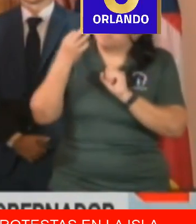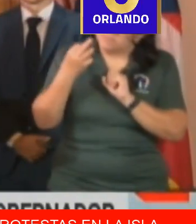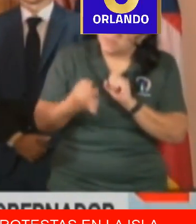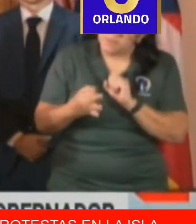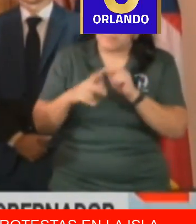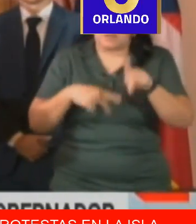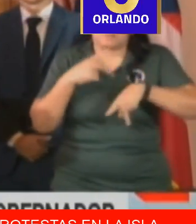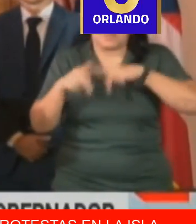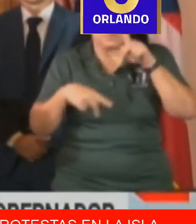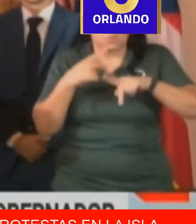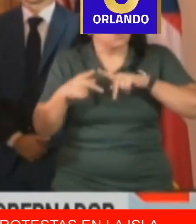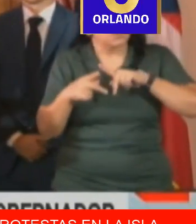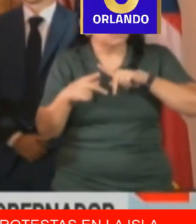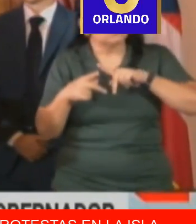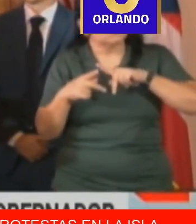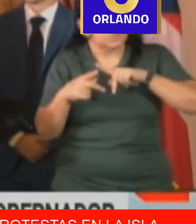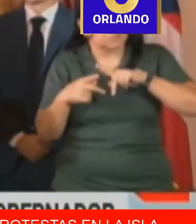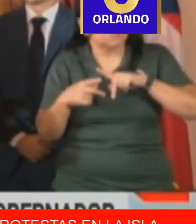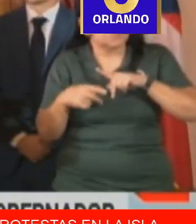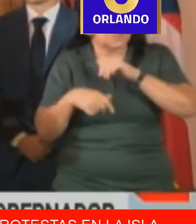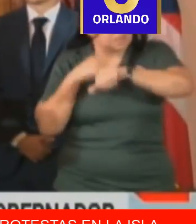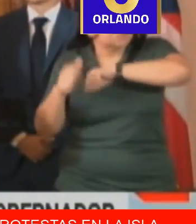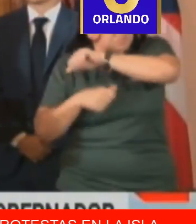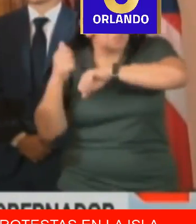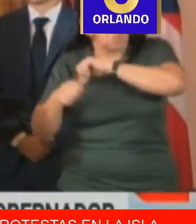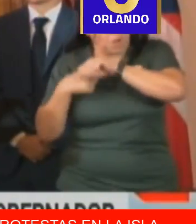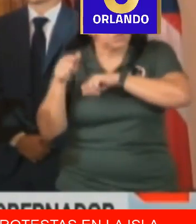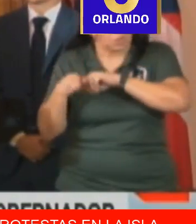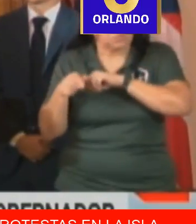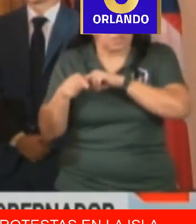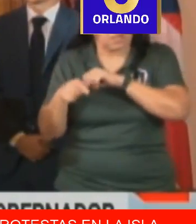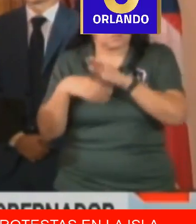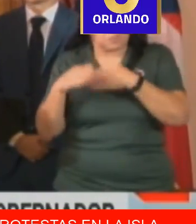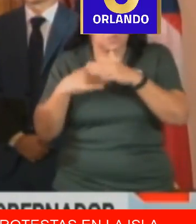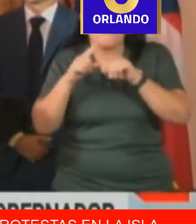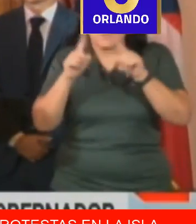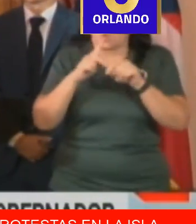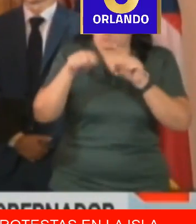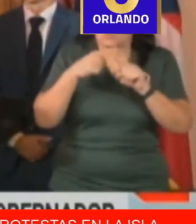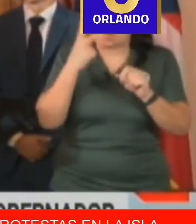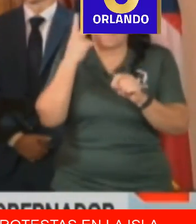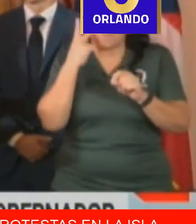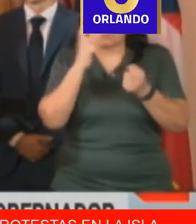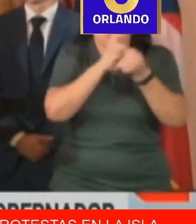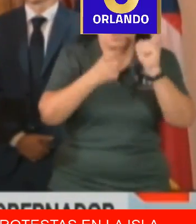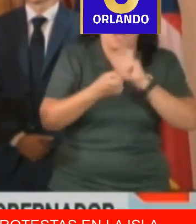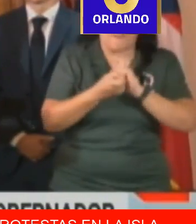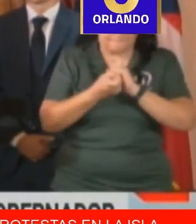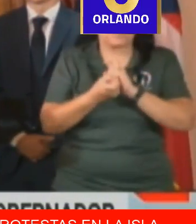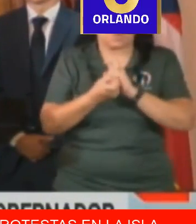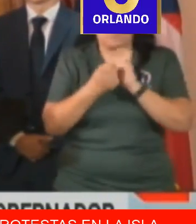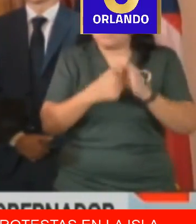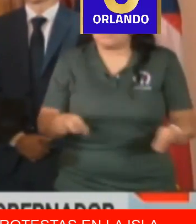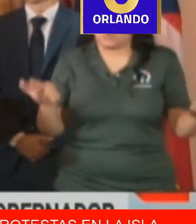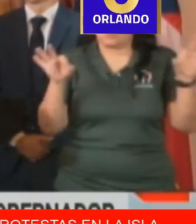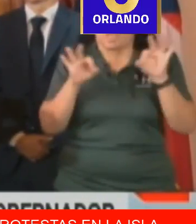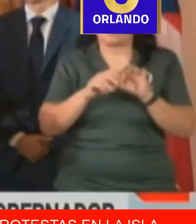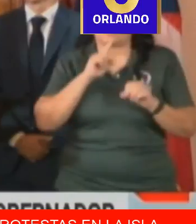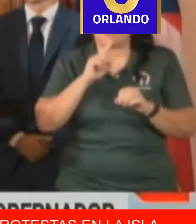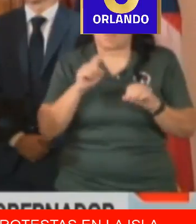humanos envueltos en este proceso, pero cuando uno ve los cambios significativos que estamos